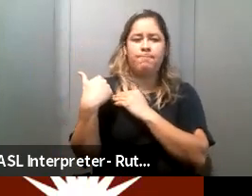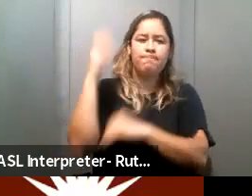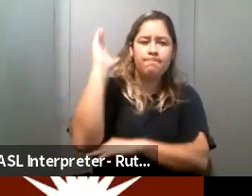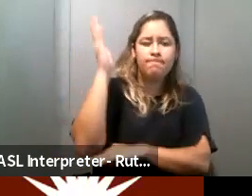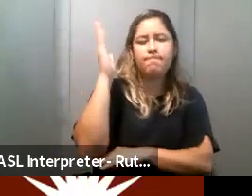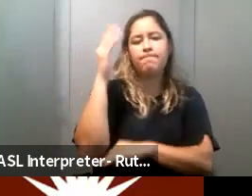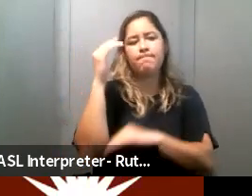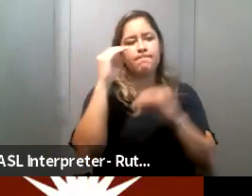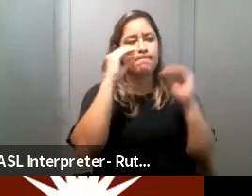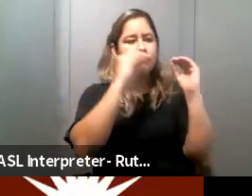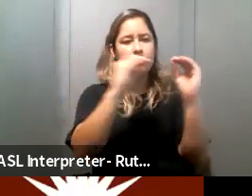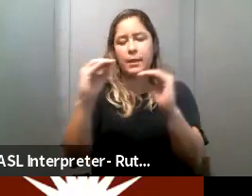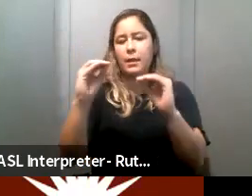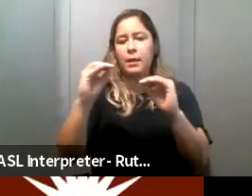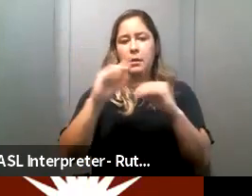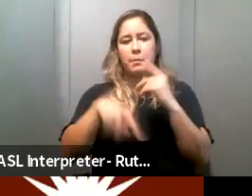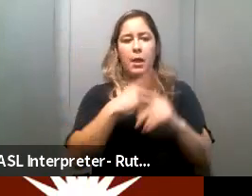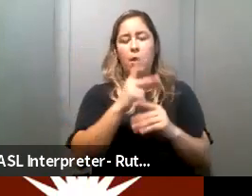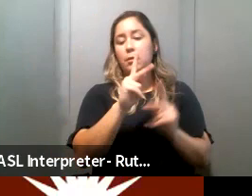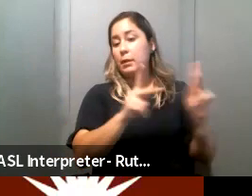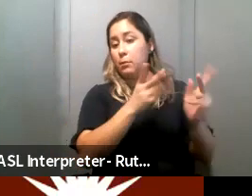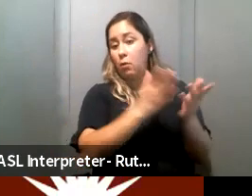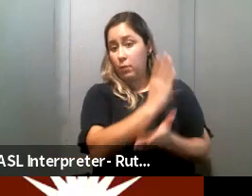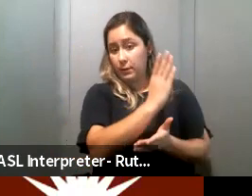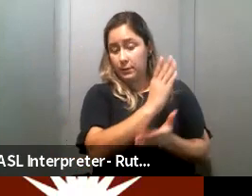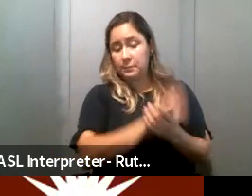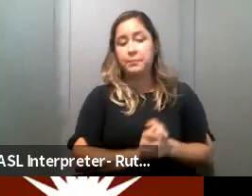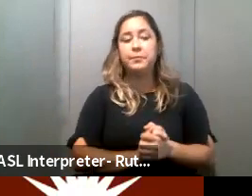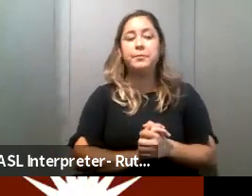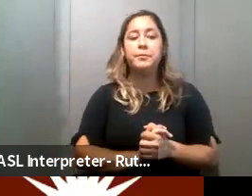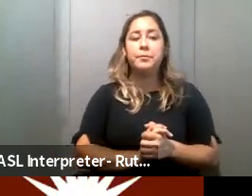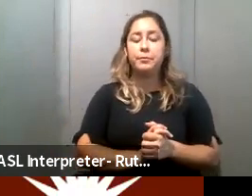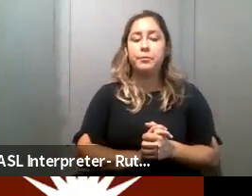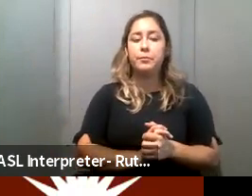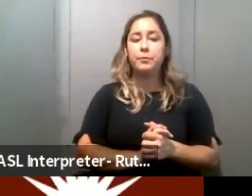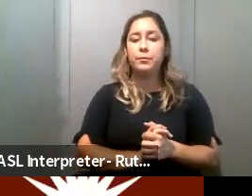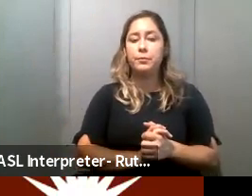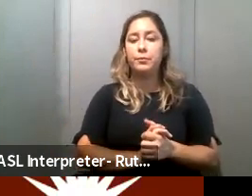de las personas, y también al mismo tiempo, pues,